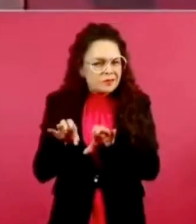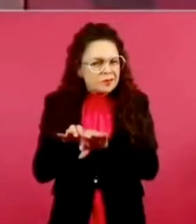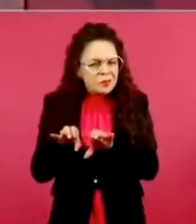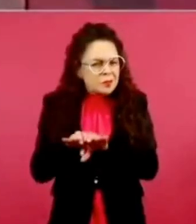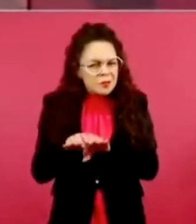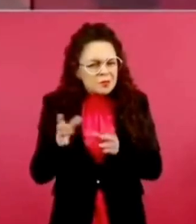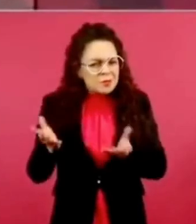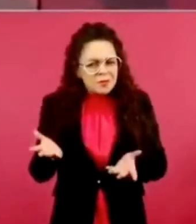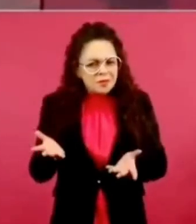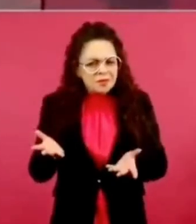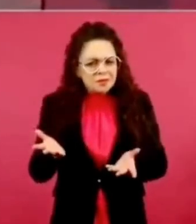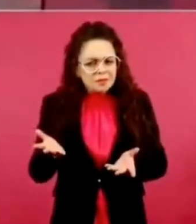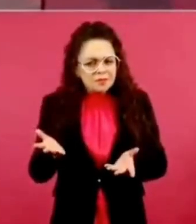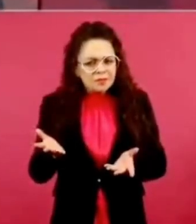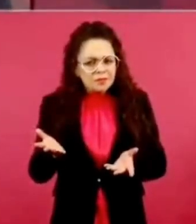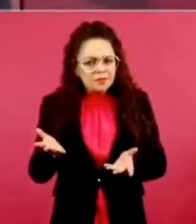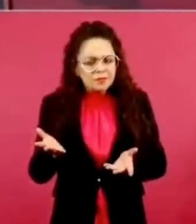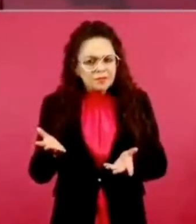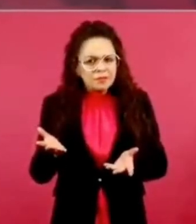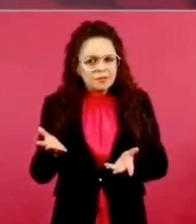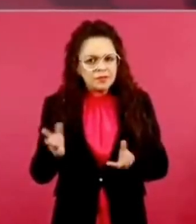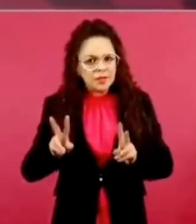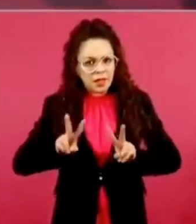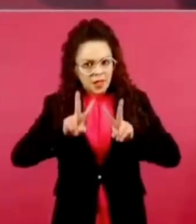¿Va usted a convertir las deudas